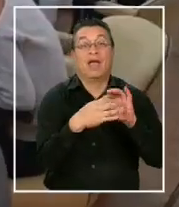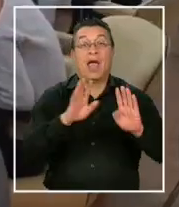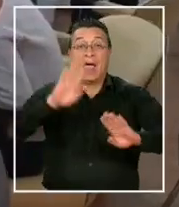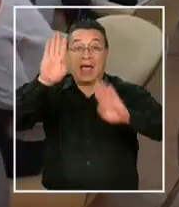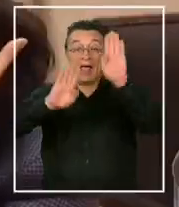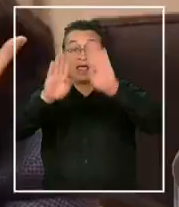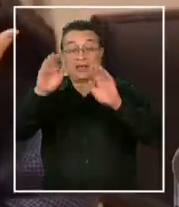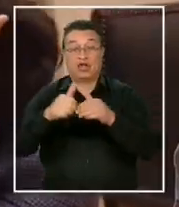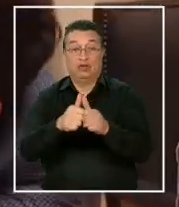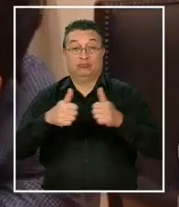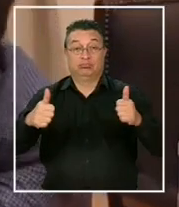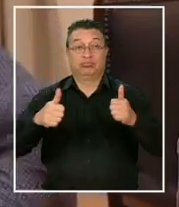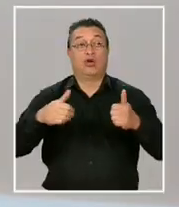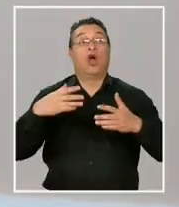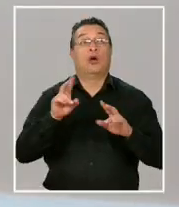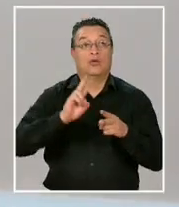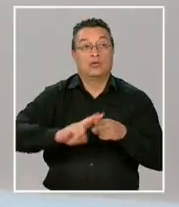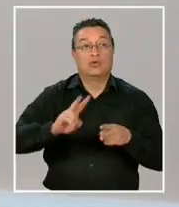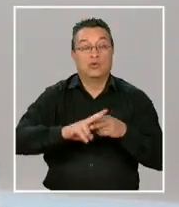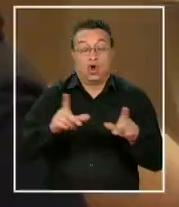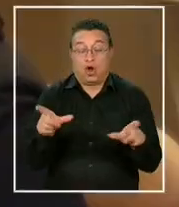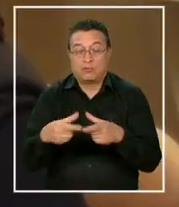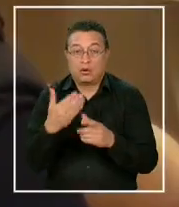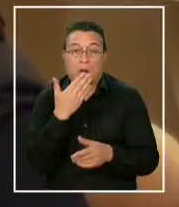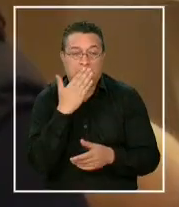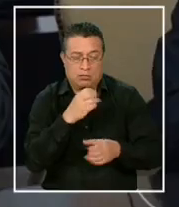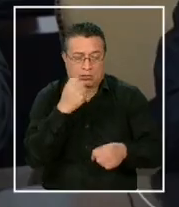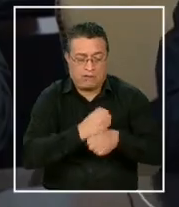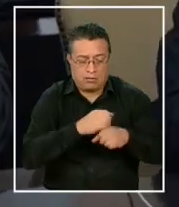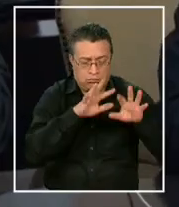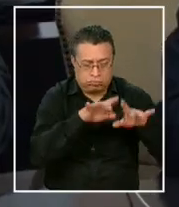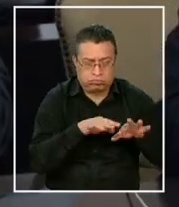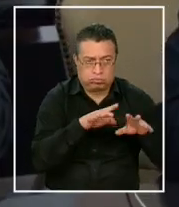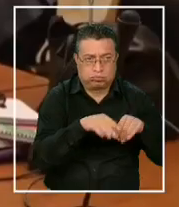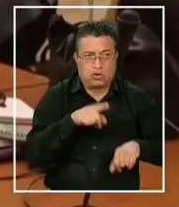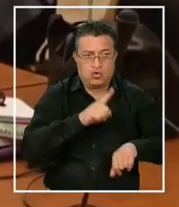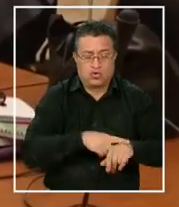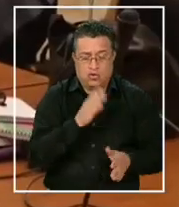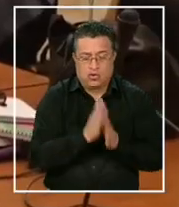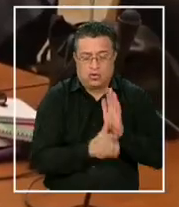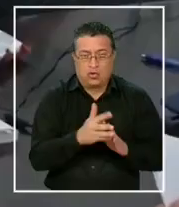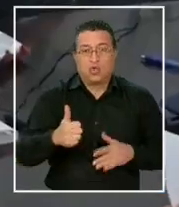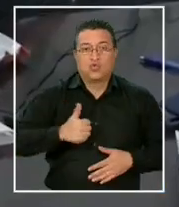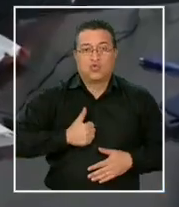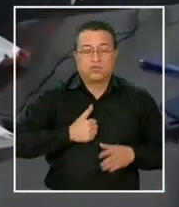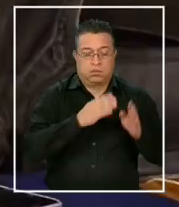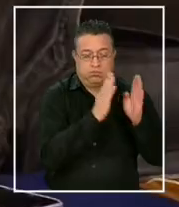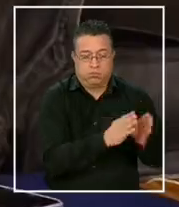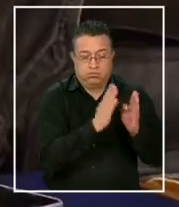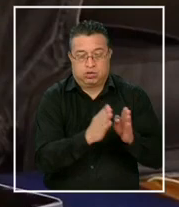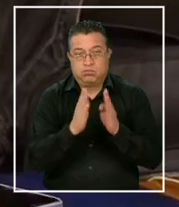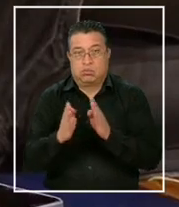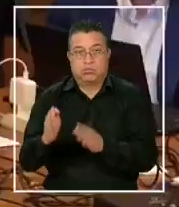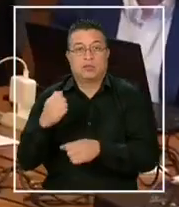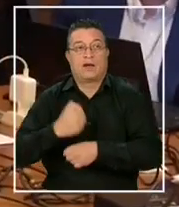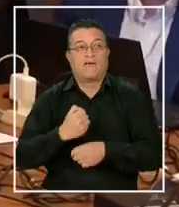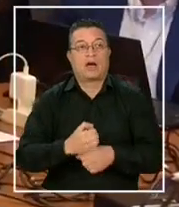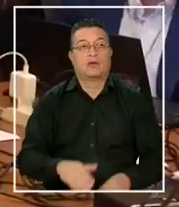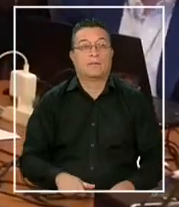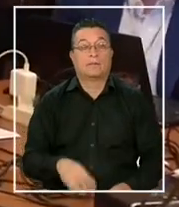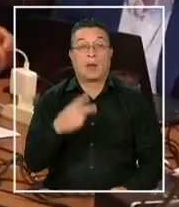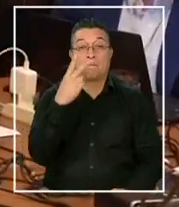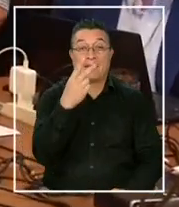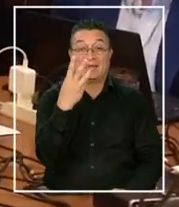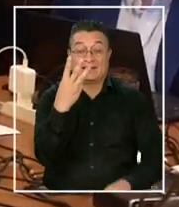candidatos al Consejo se preparan, la comisión experta continúa su trabajo y a contrarreloj cumplieron con la otra etapa establecida en su función. A